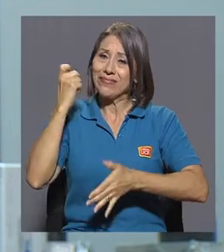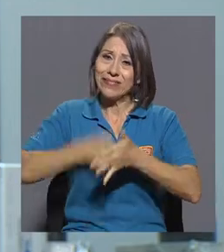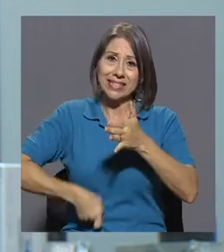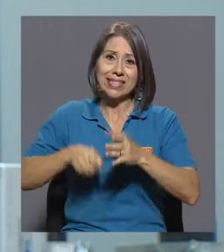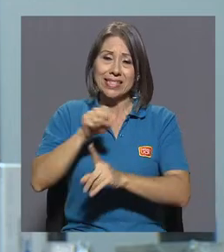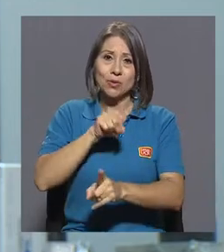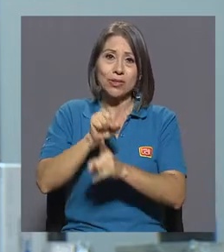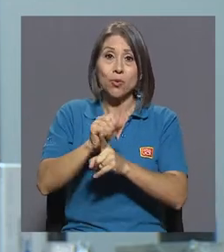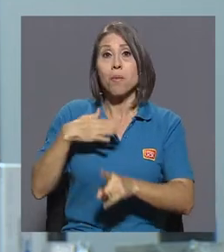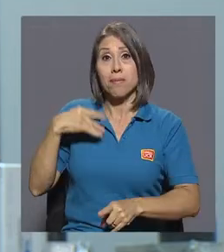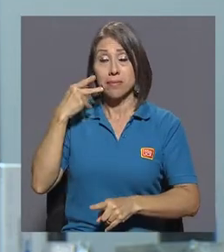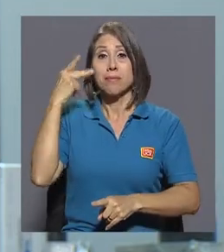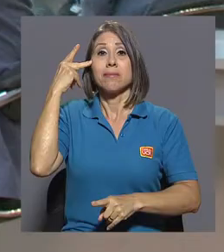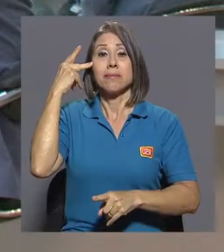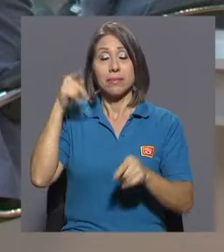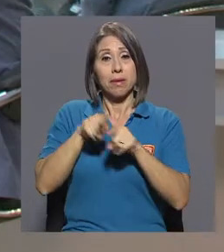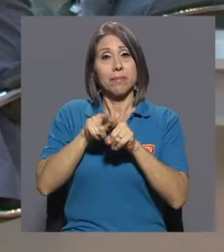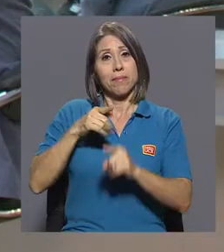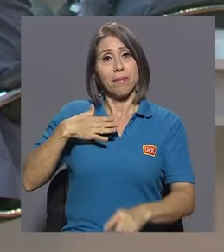mí.